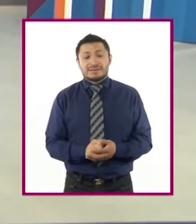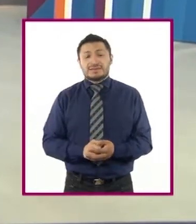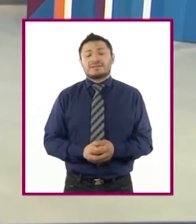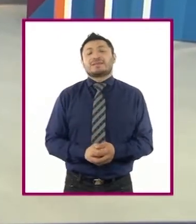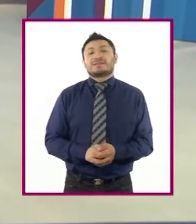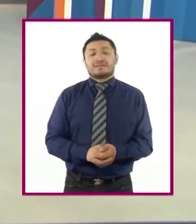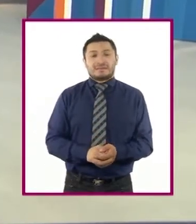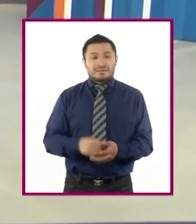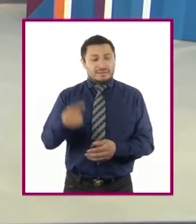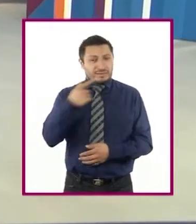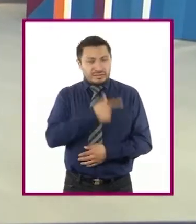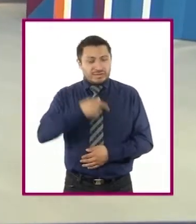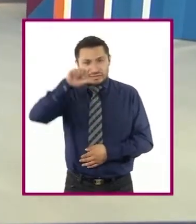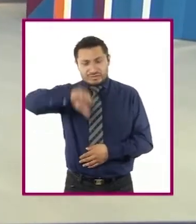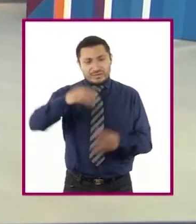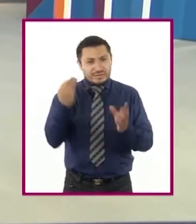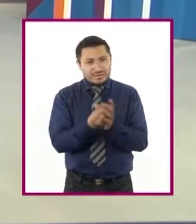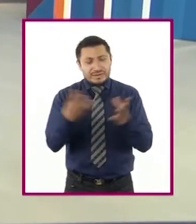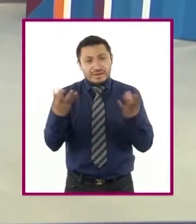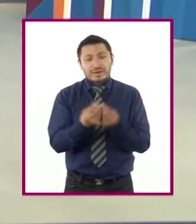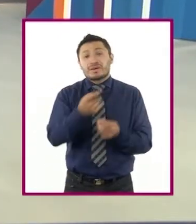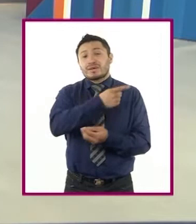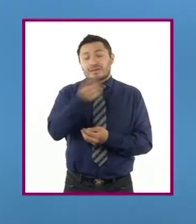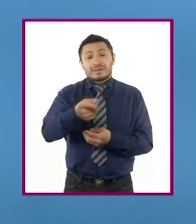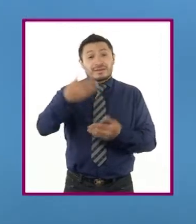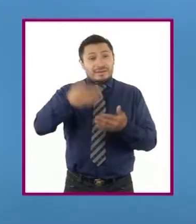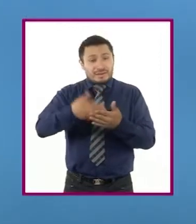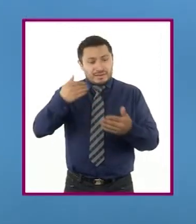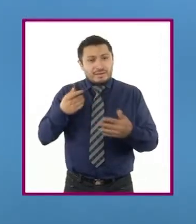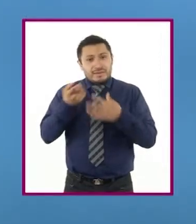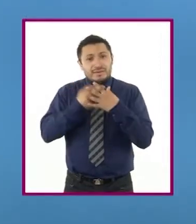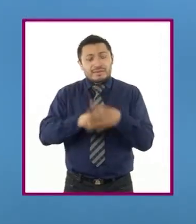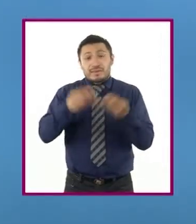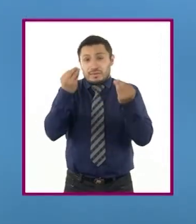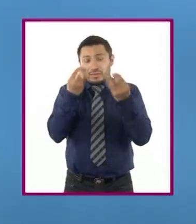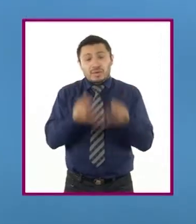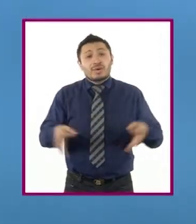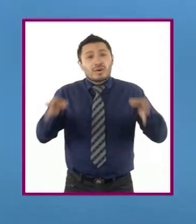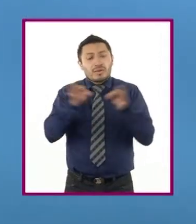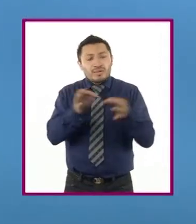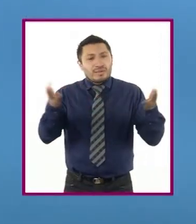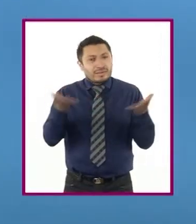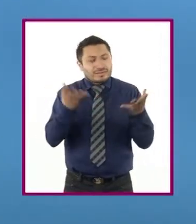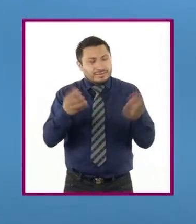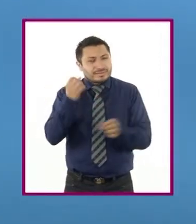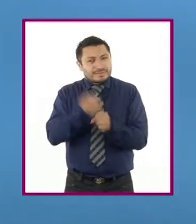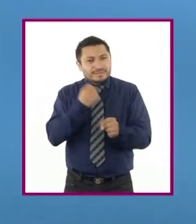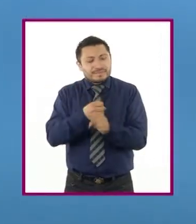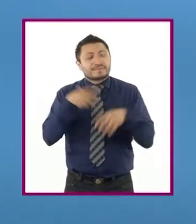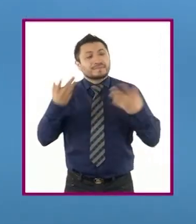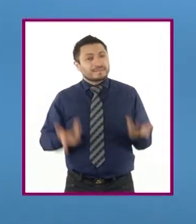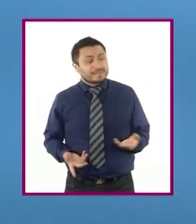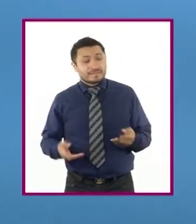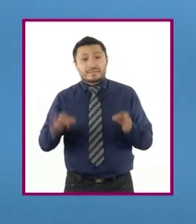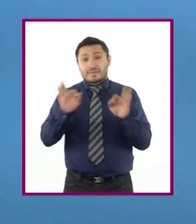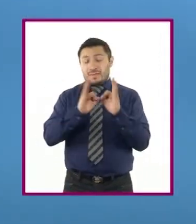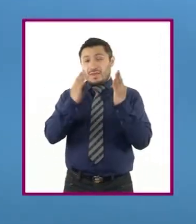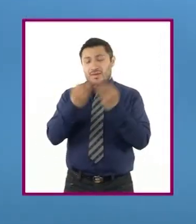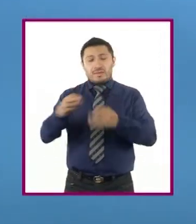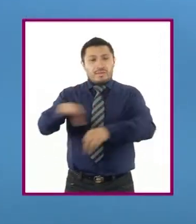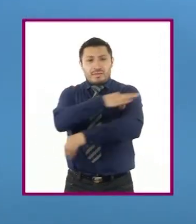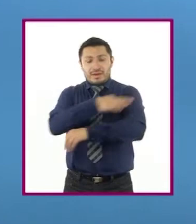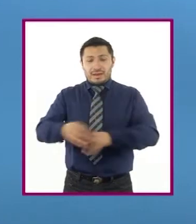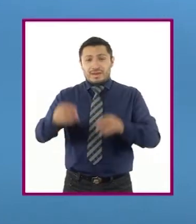con ustedes. Antes de iniciar, recuerden que es muy importante llevar a la práctica las medidas sanitarias que